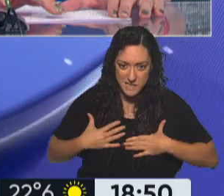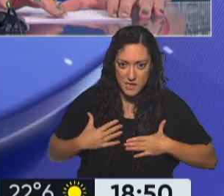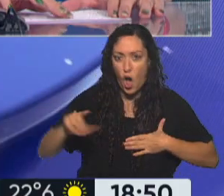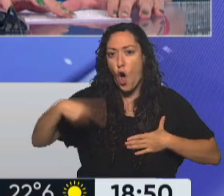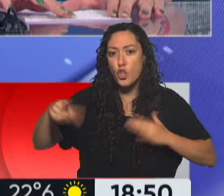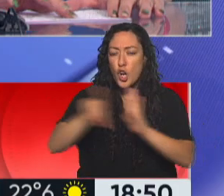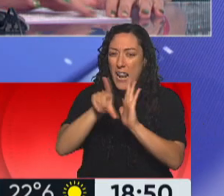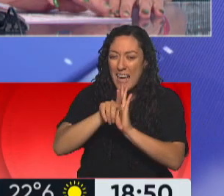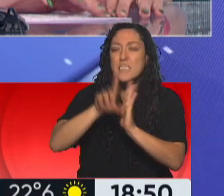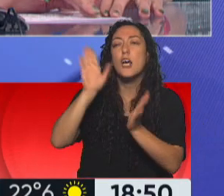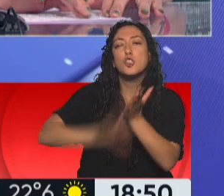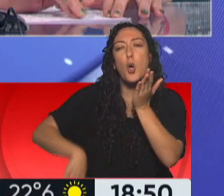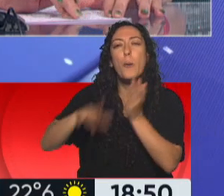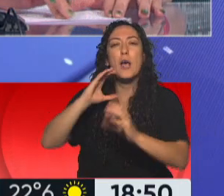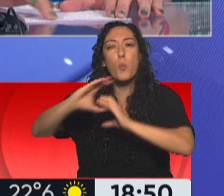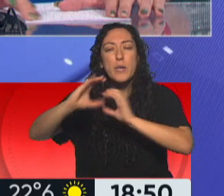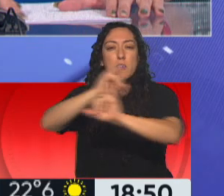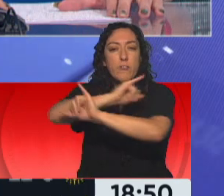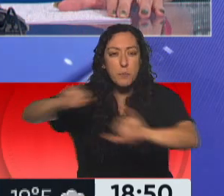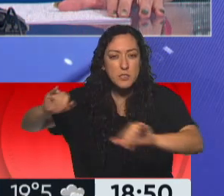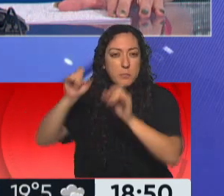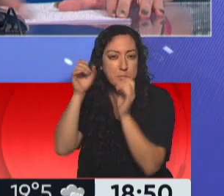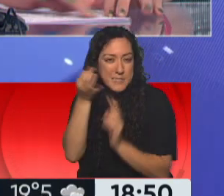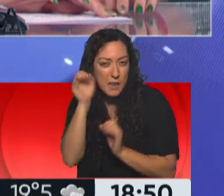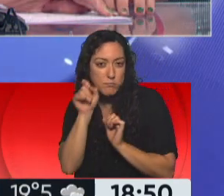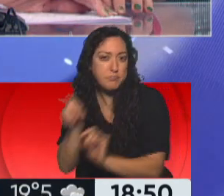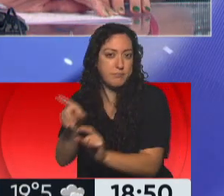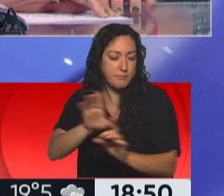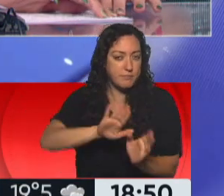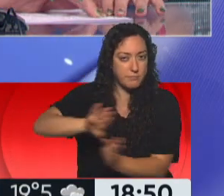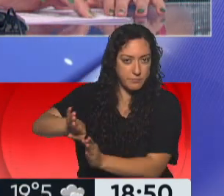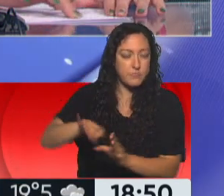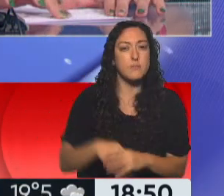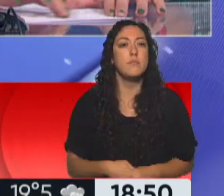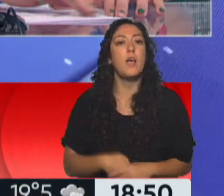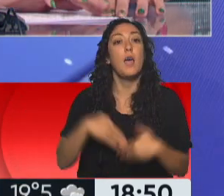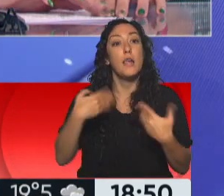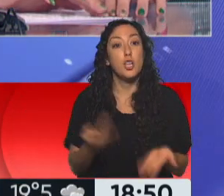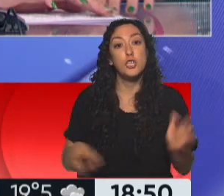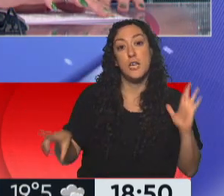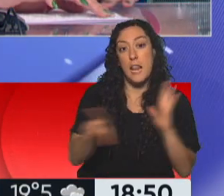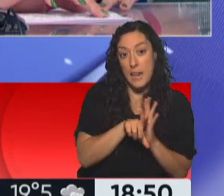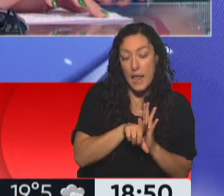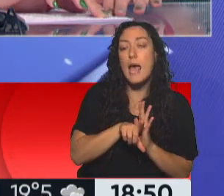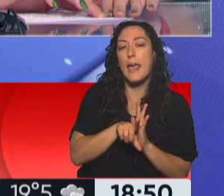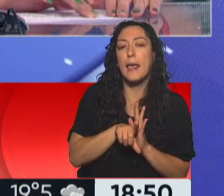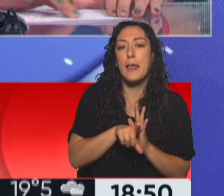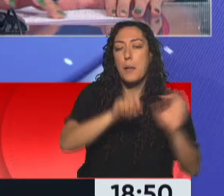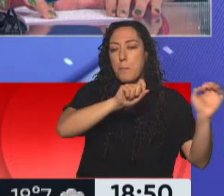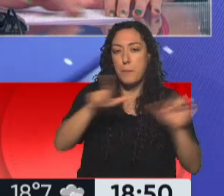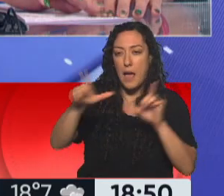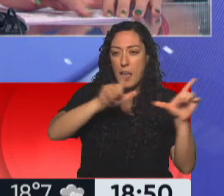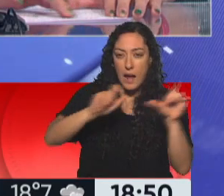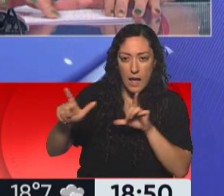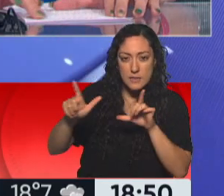que hablan específicamente de la información y las comunicaciones. Bien, entonces, esta ley, vamos a ver algunas plaquitas, esta